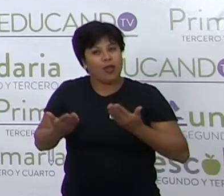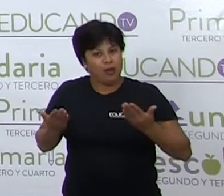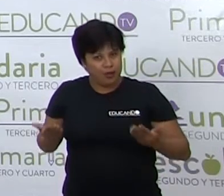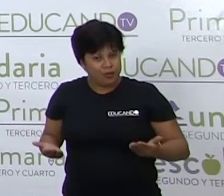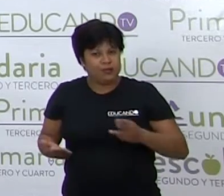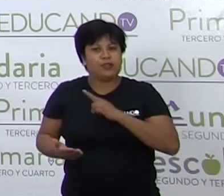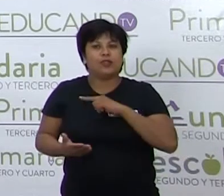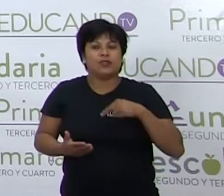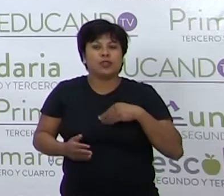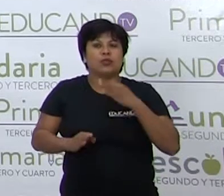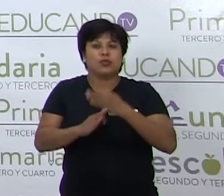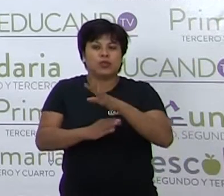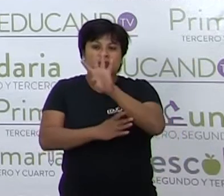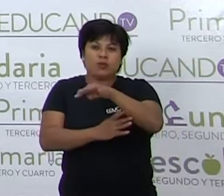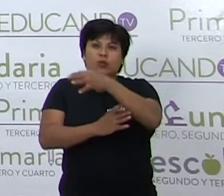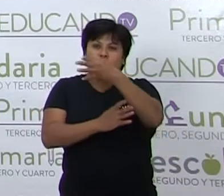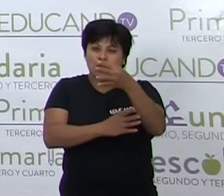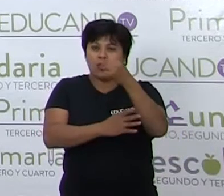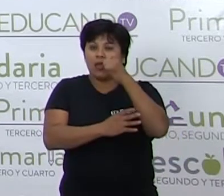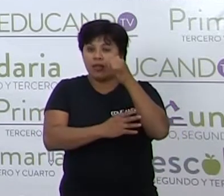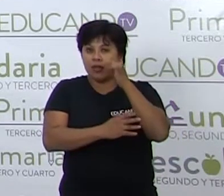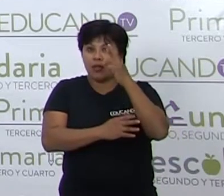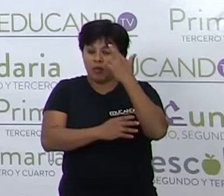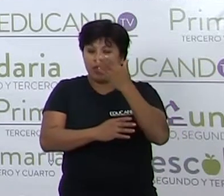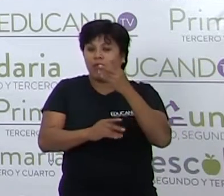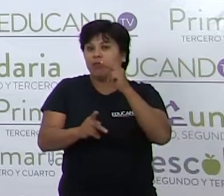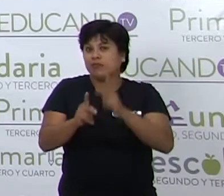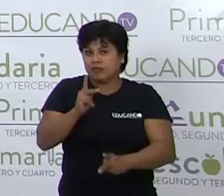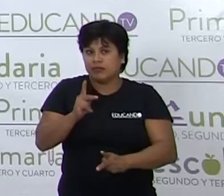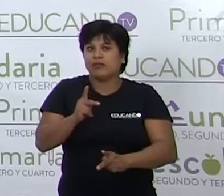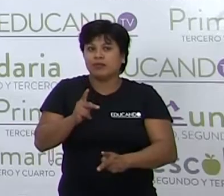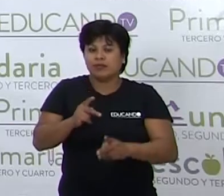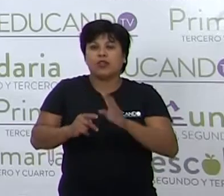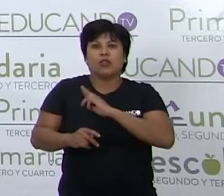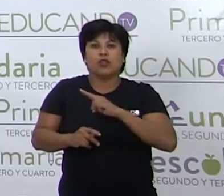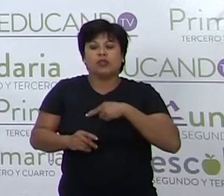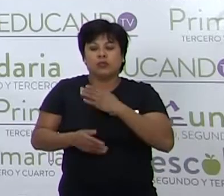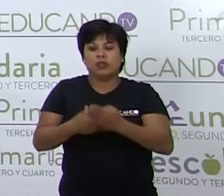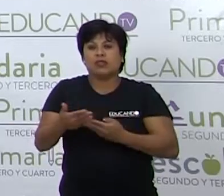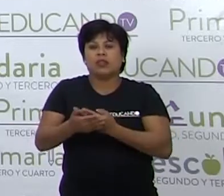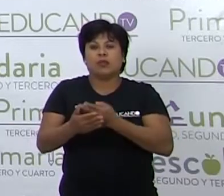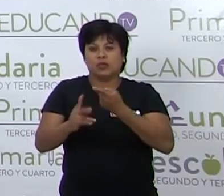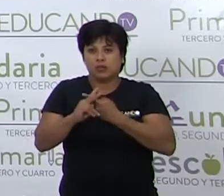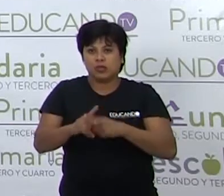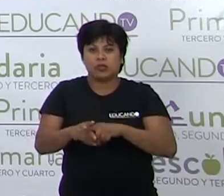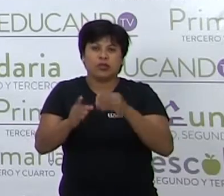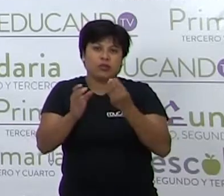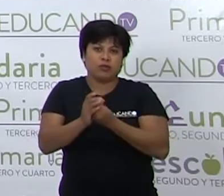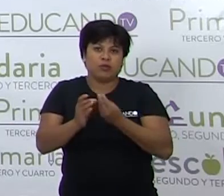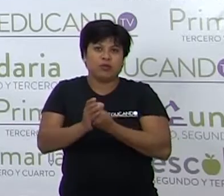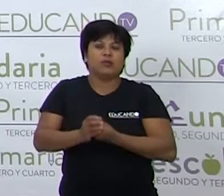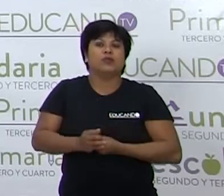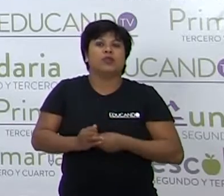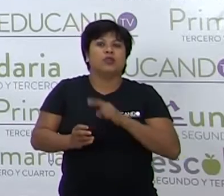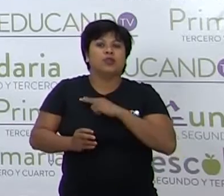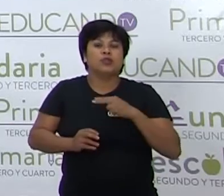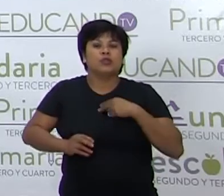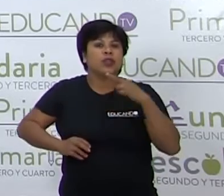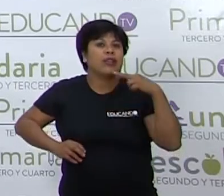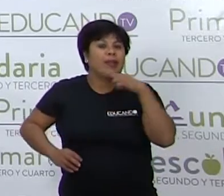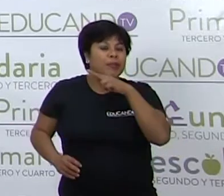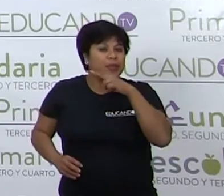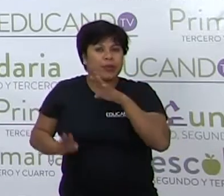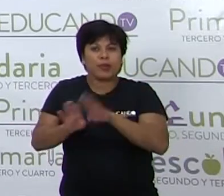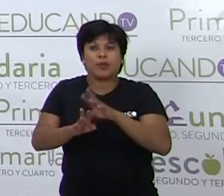a completar un cuadro que dejamos también como desafío matemático el día de ayer que presentamos al inicio de la sesión la vamos a contestar de manera rapidísima y